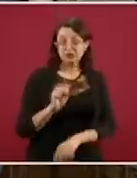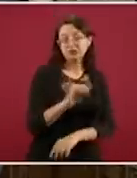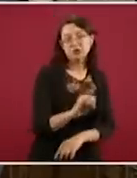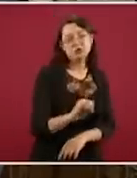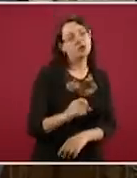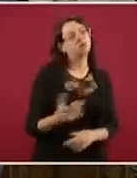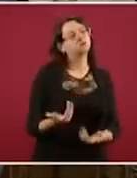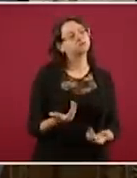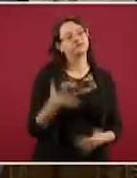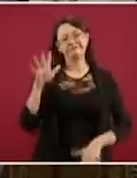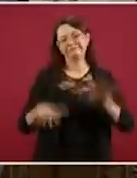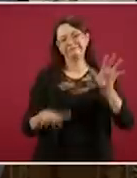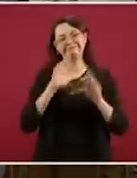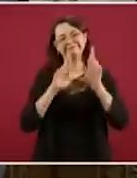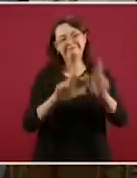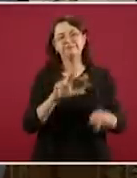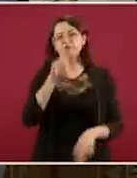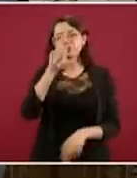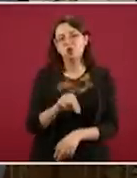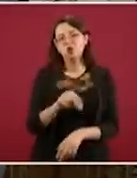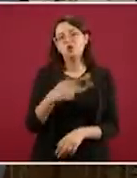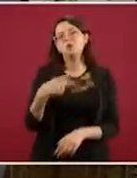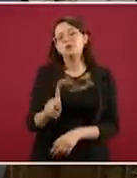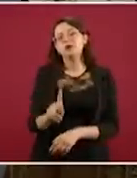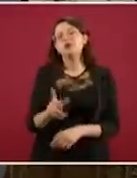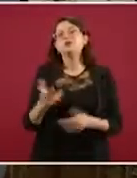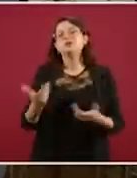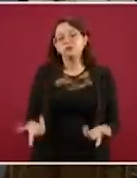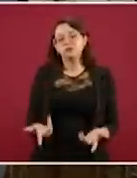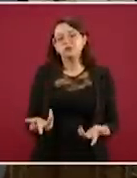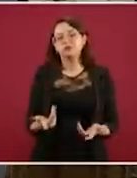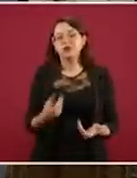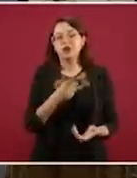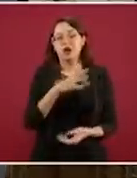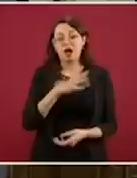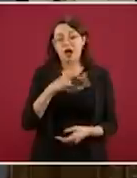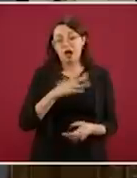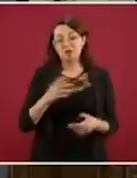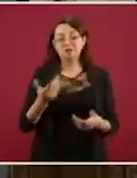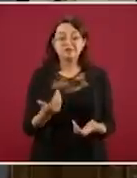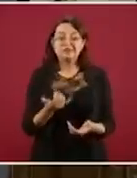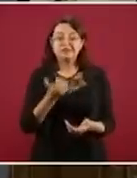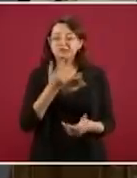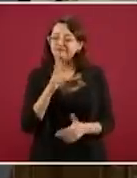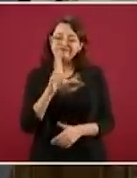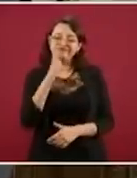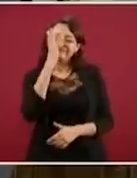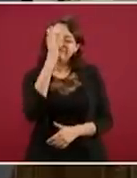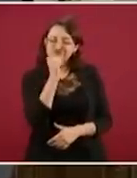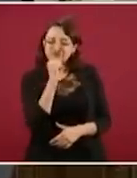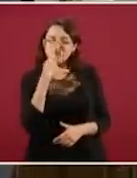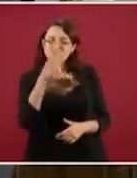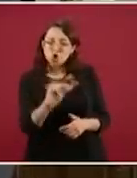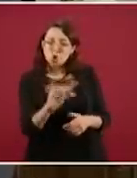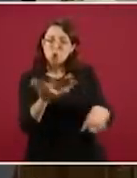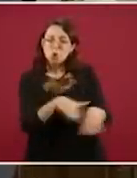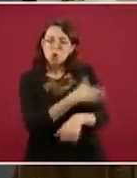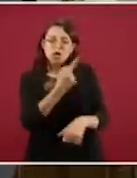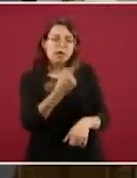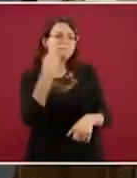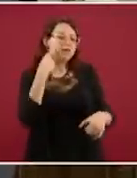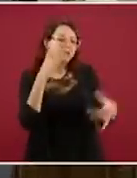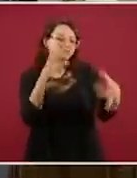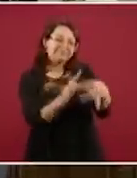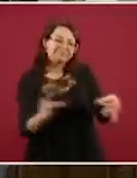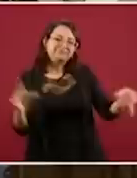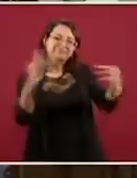pero se atiende, se explica el por qué